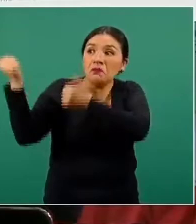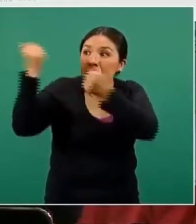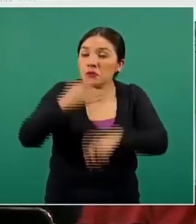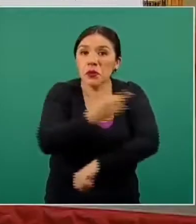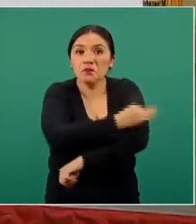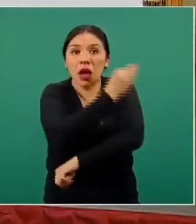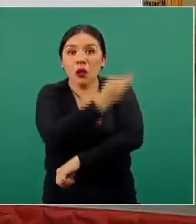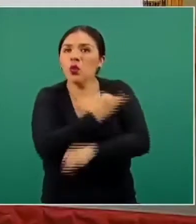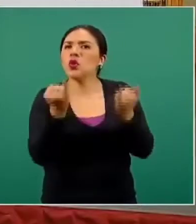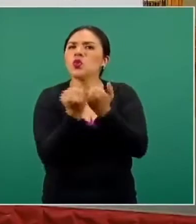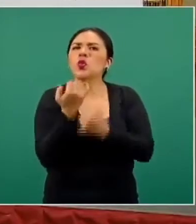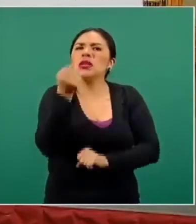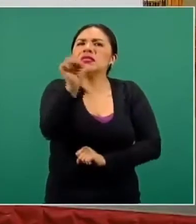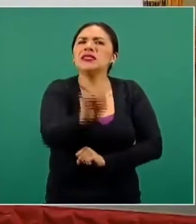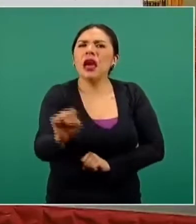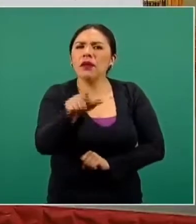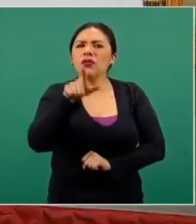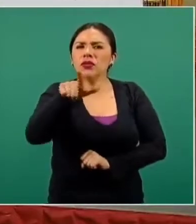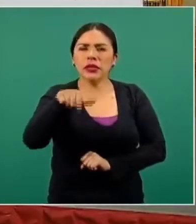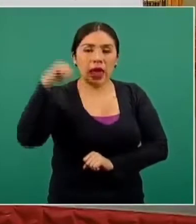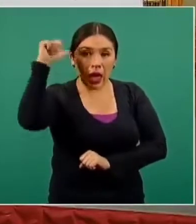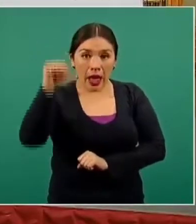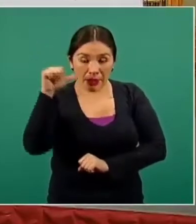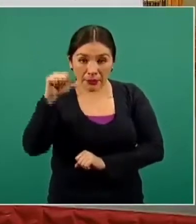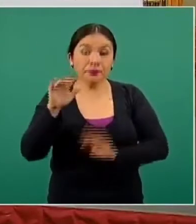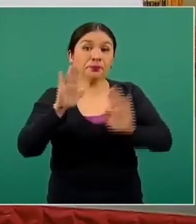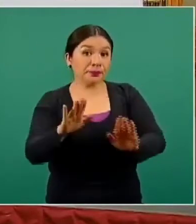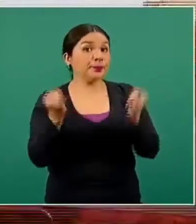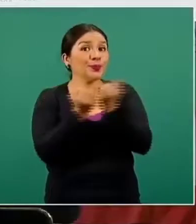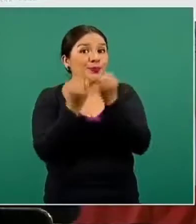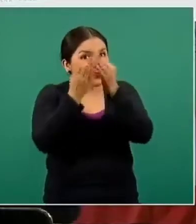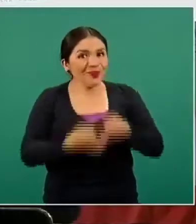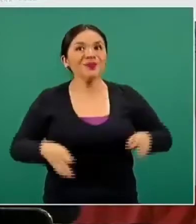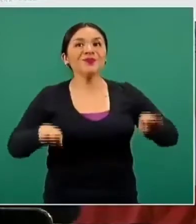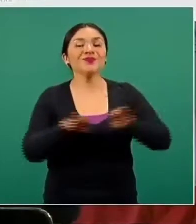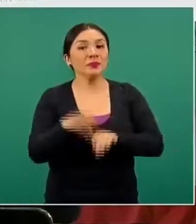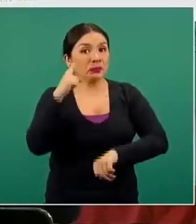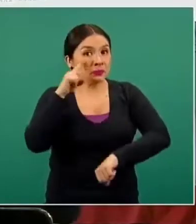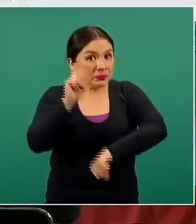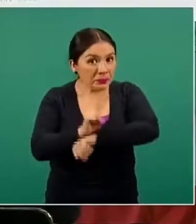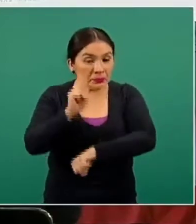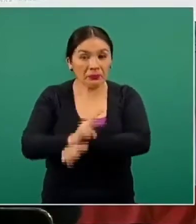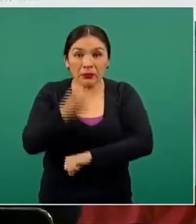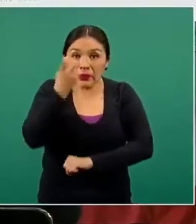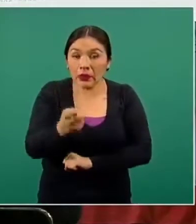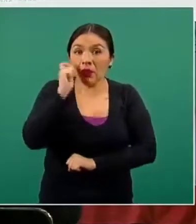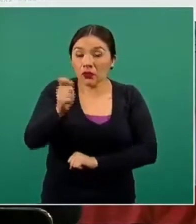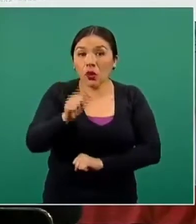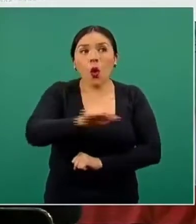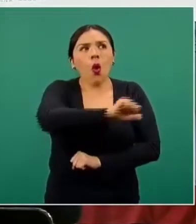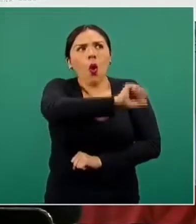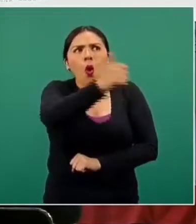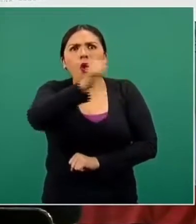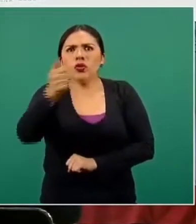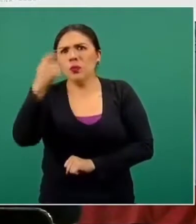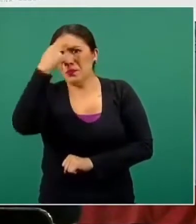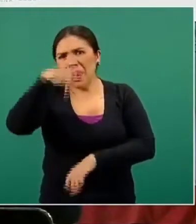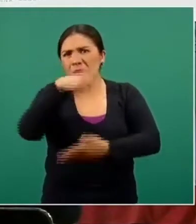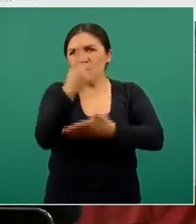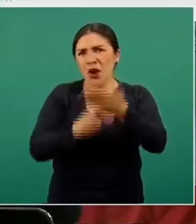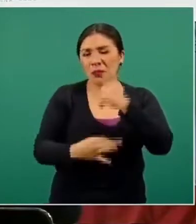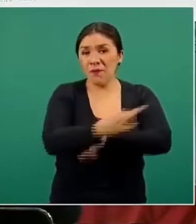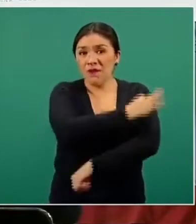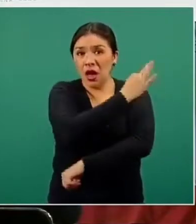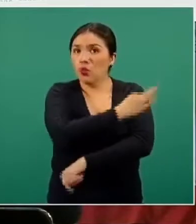tendremos el día sábado 17. Ahora, también es muy importante tener presente que el resto del programa de